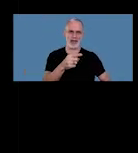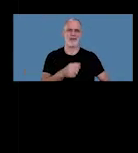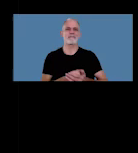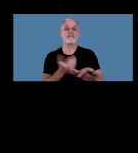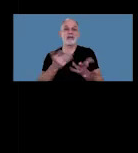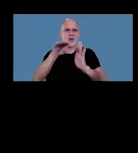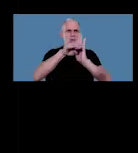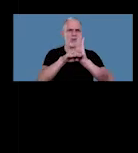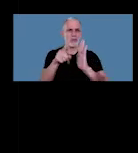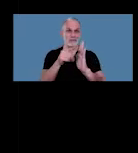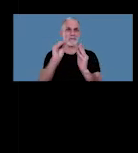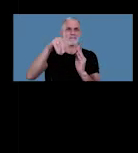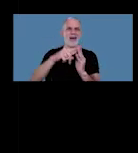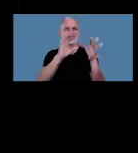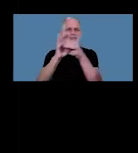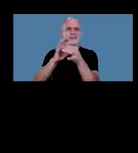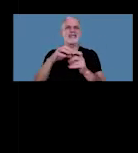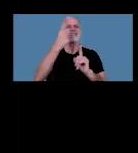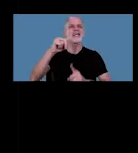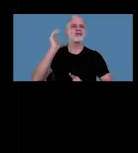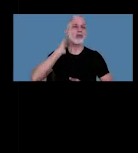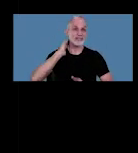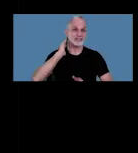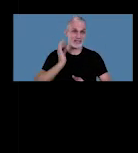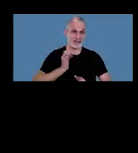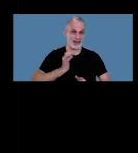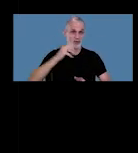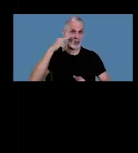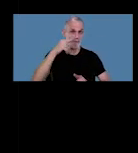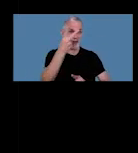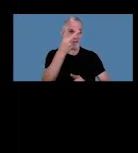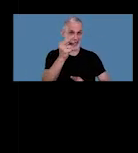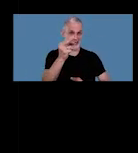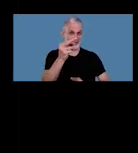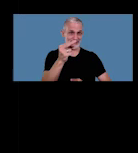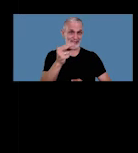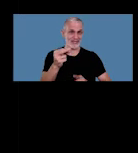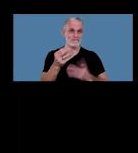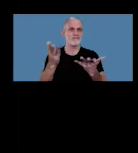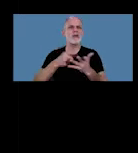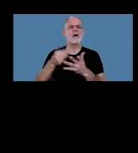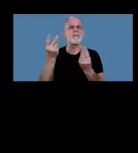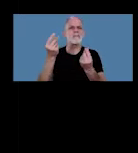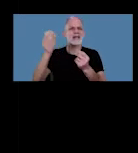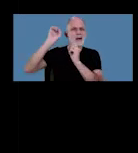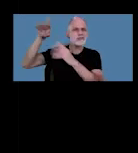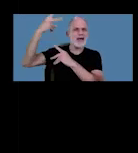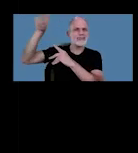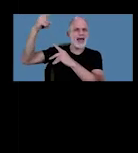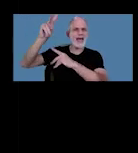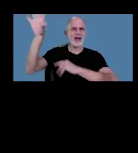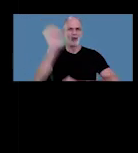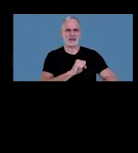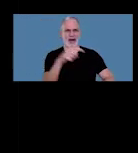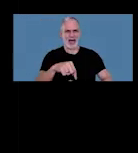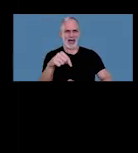le siguió el 116 del 2020, todo esto tiene que ver con repatriación de activos financieros. Nosotros hablamos